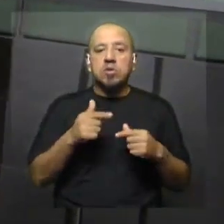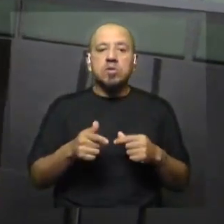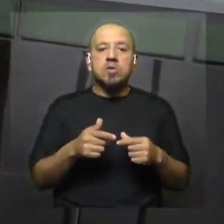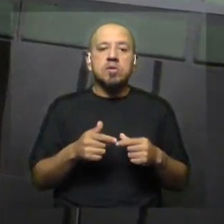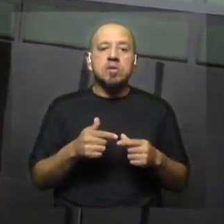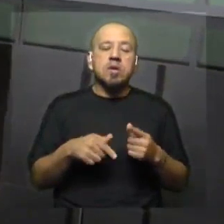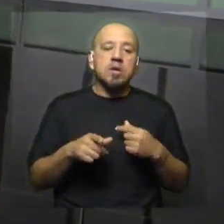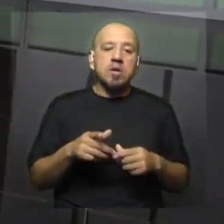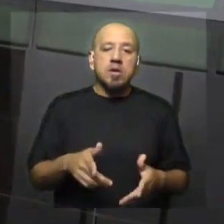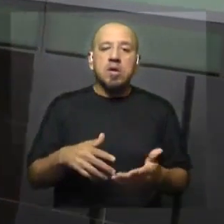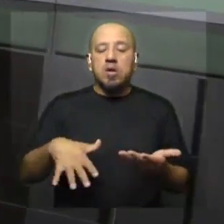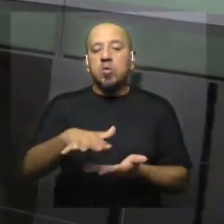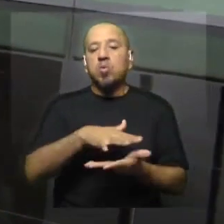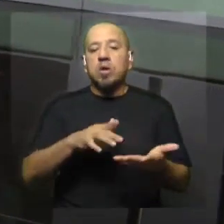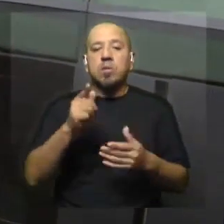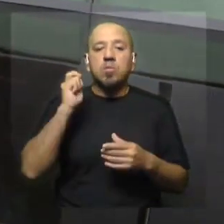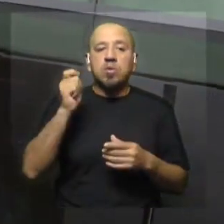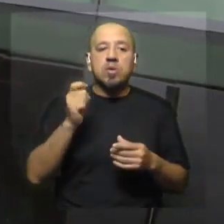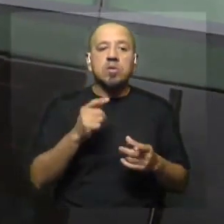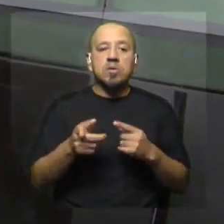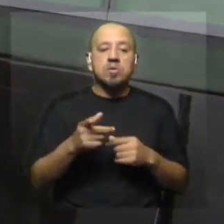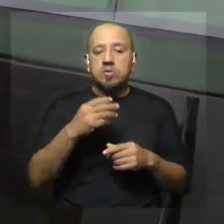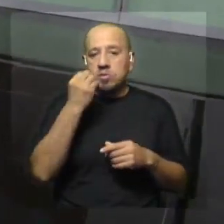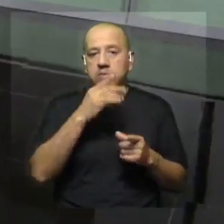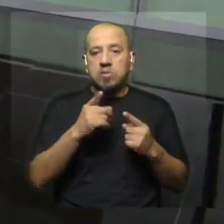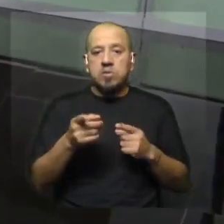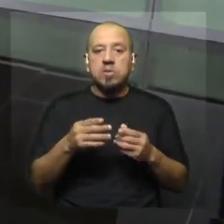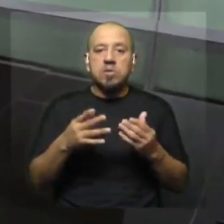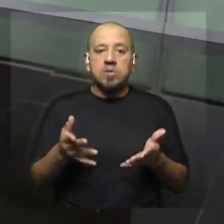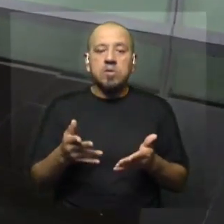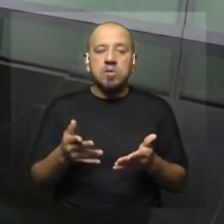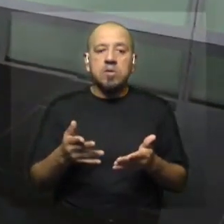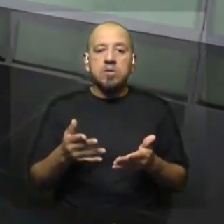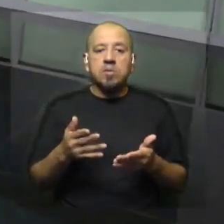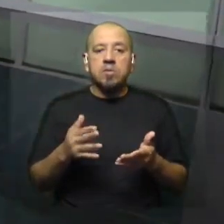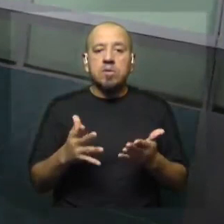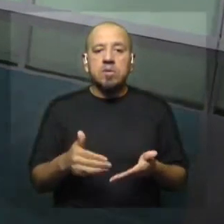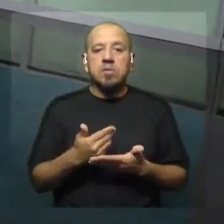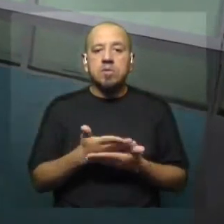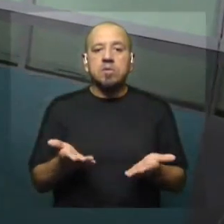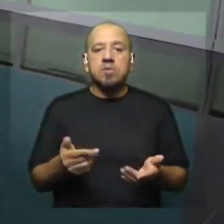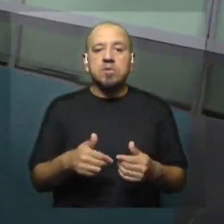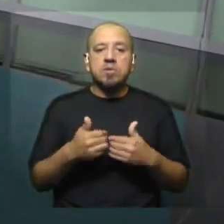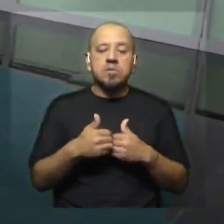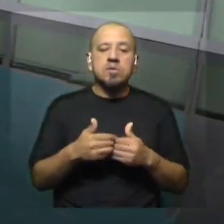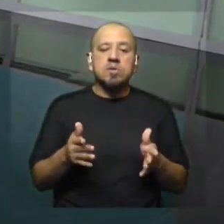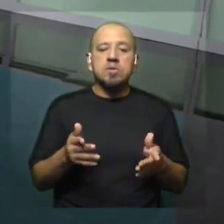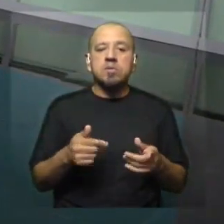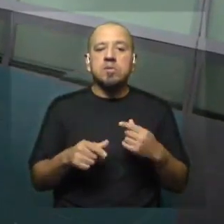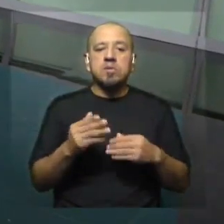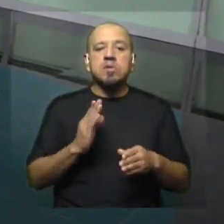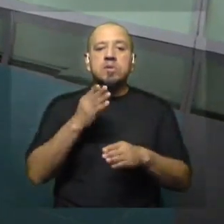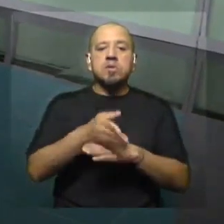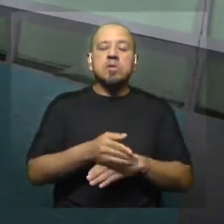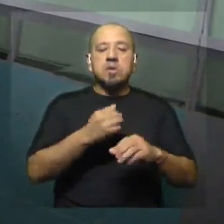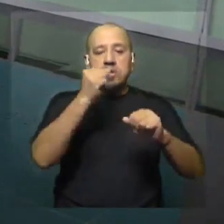nosotros, el espacio público es como lo mejor del mundo para eso. Cuando ya comenzamos a tener la posibilidad de acceder a